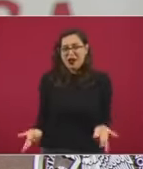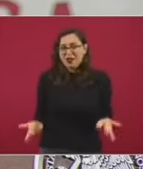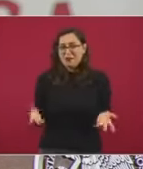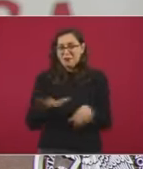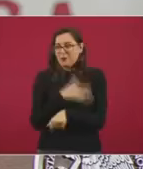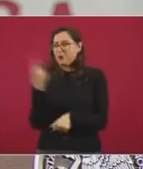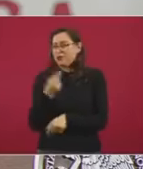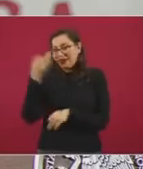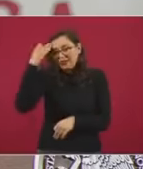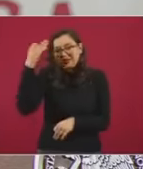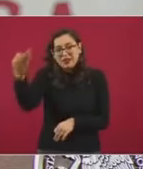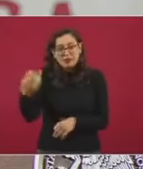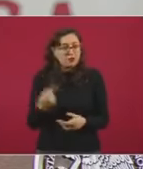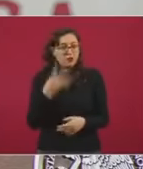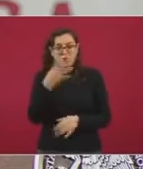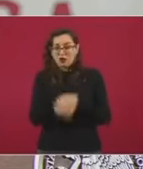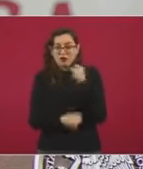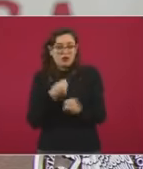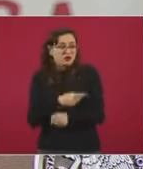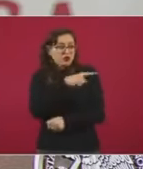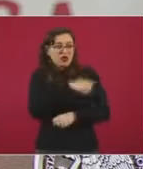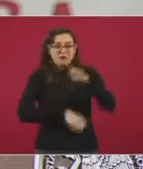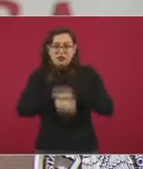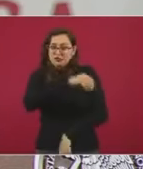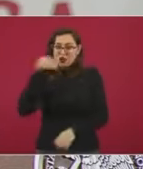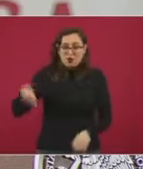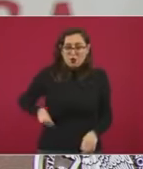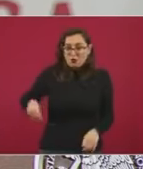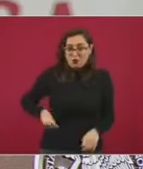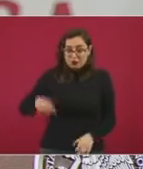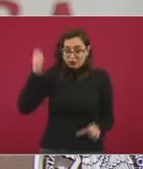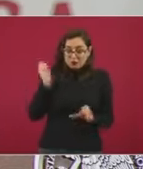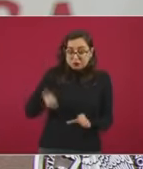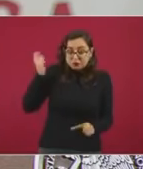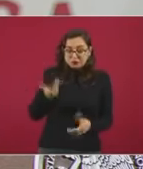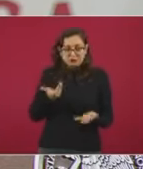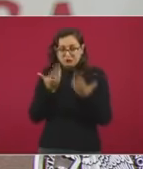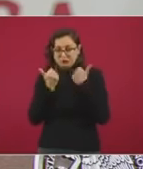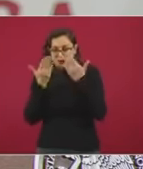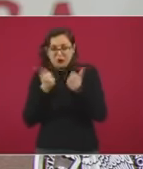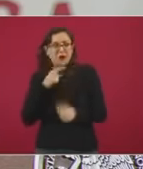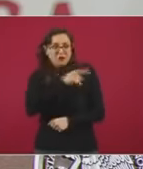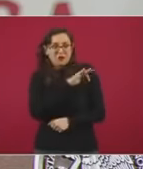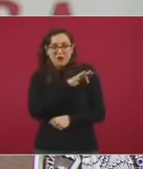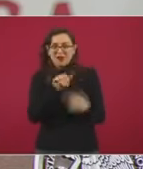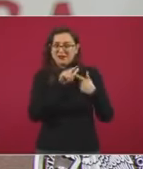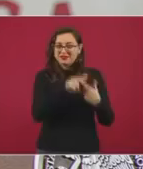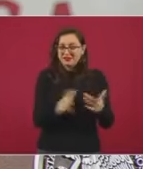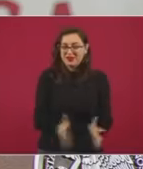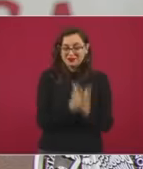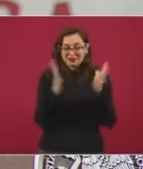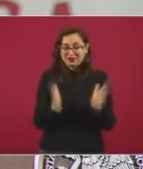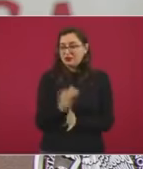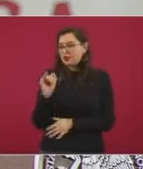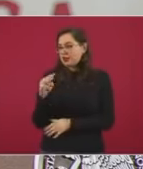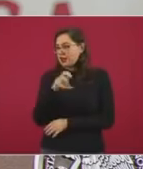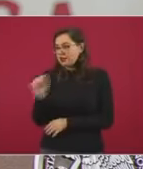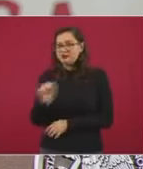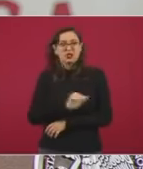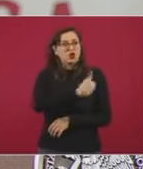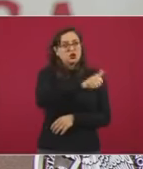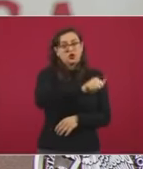siguieron participando en licitaciones, no solo en el IMSS, en muchas otras instituciones. El problema es que el resultado de